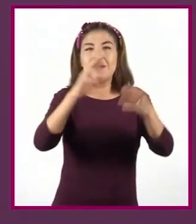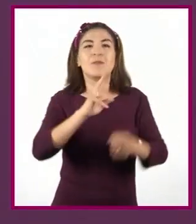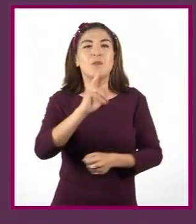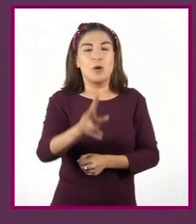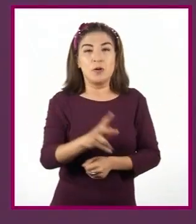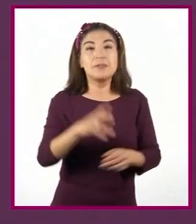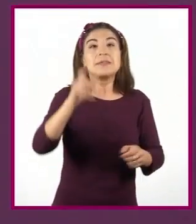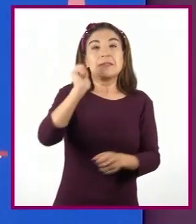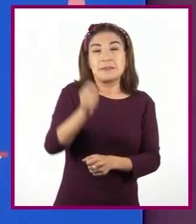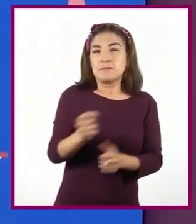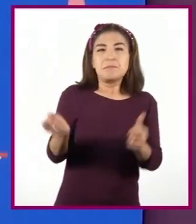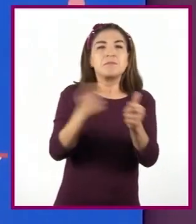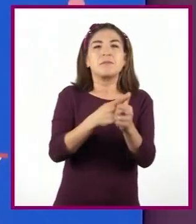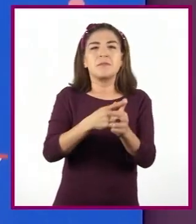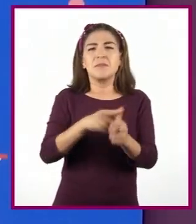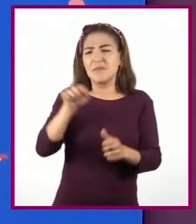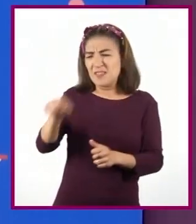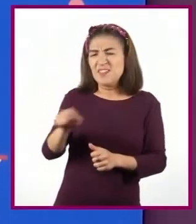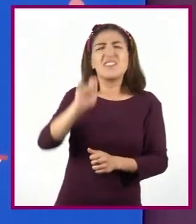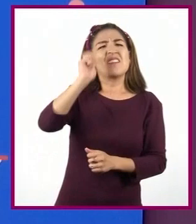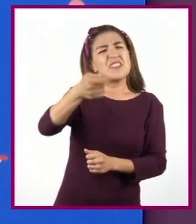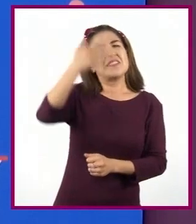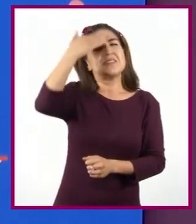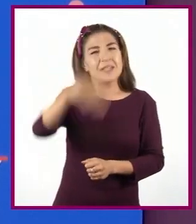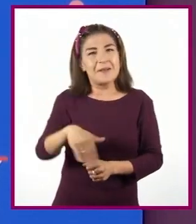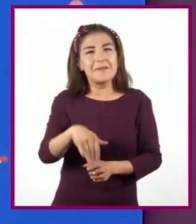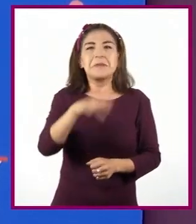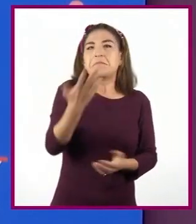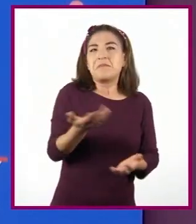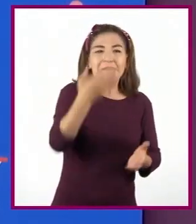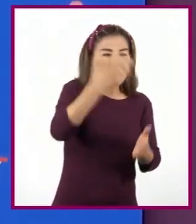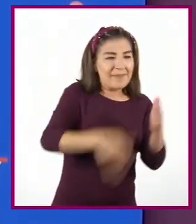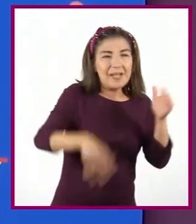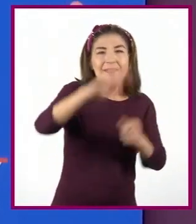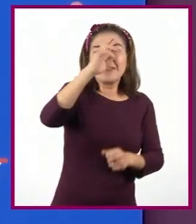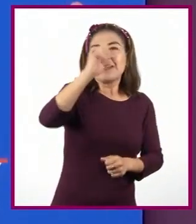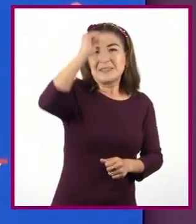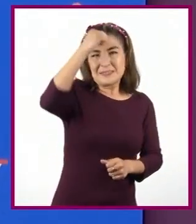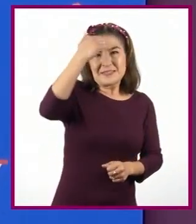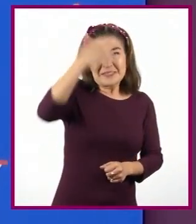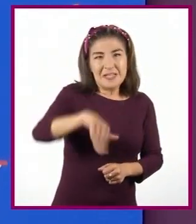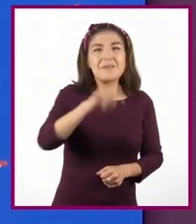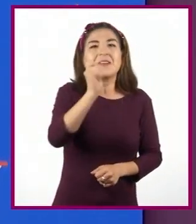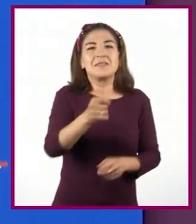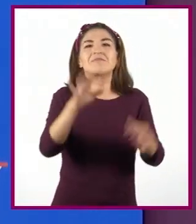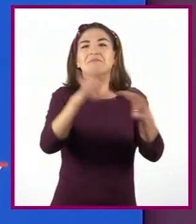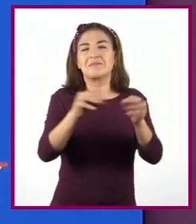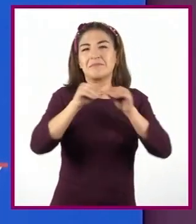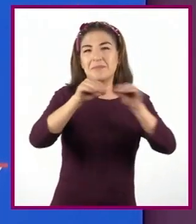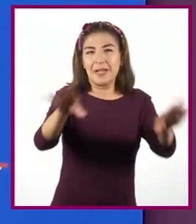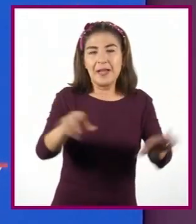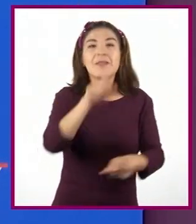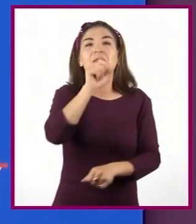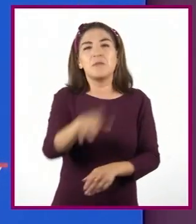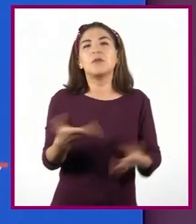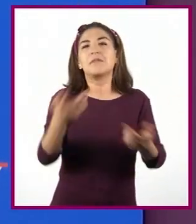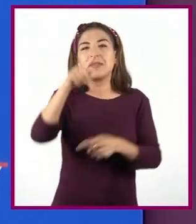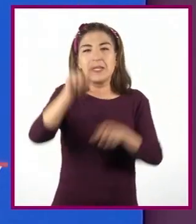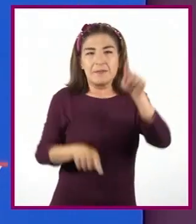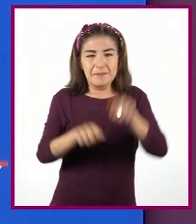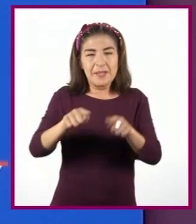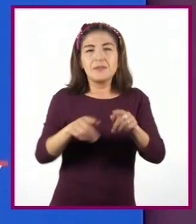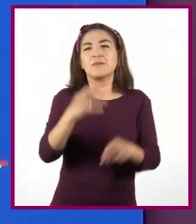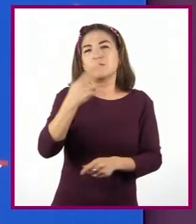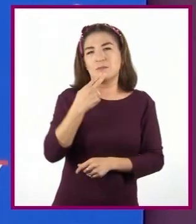debemos tener claro es qué sabe o qué no sabe el narrador y lo que quiere transmitir, así como el tipo de narrador que